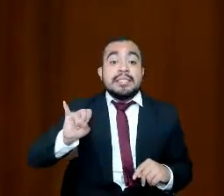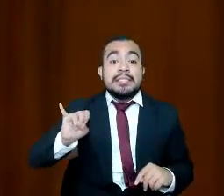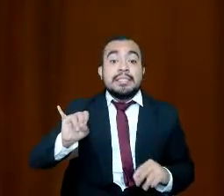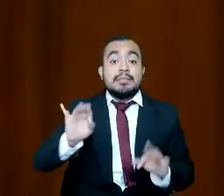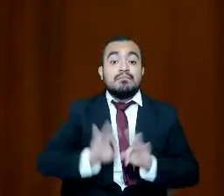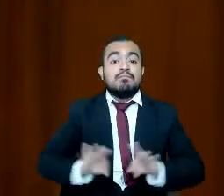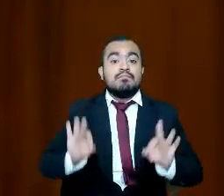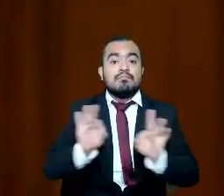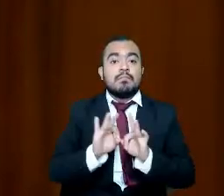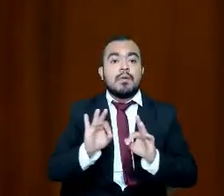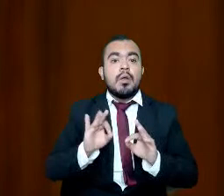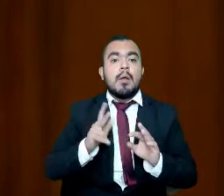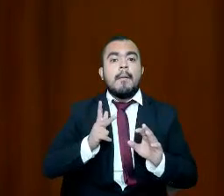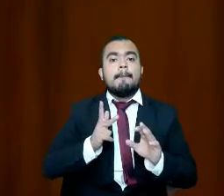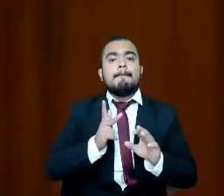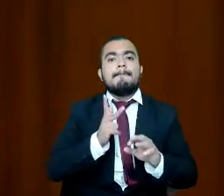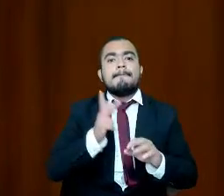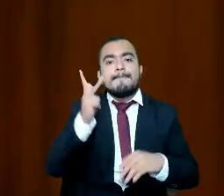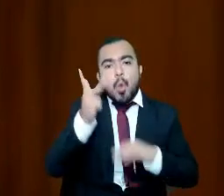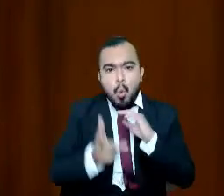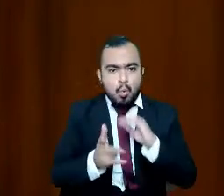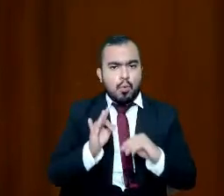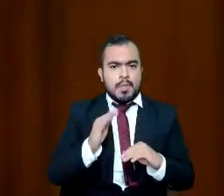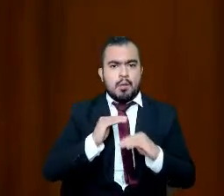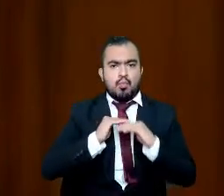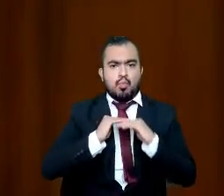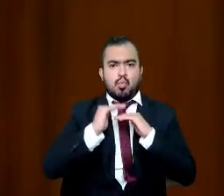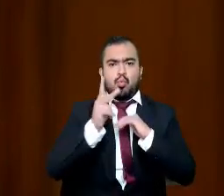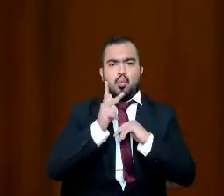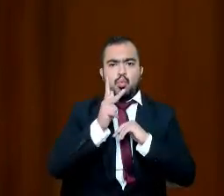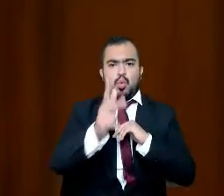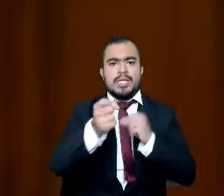sufra un percance, que pueda transitar de manera segura y rápida.